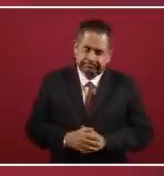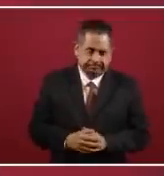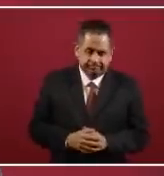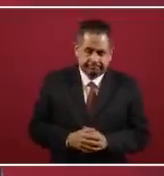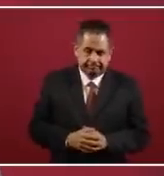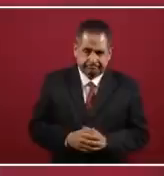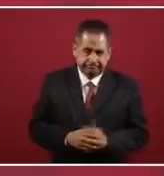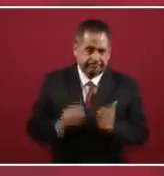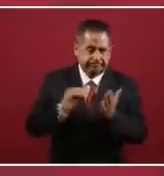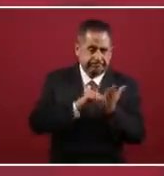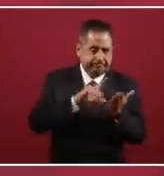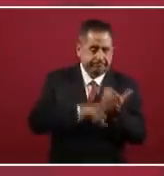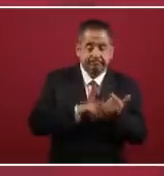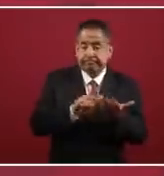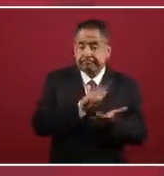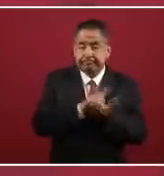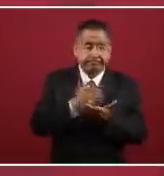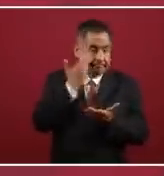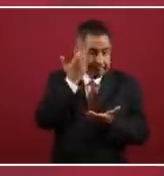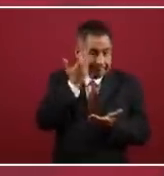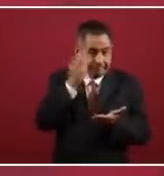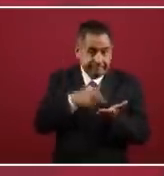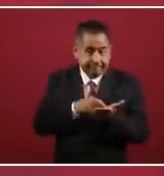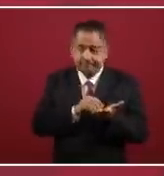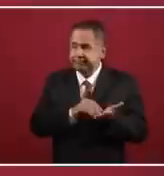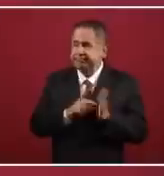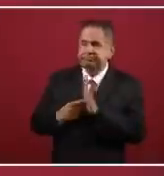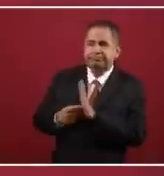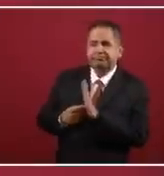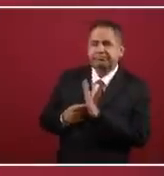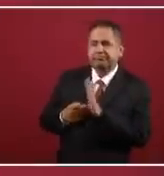establecido en la ley, pero